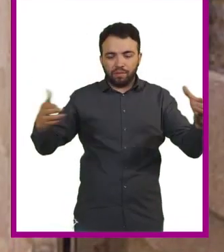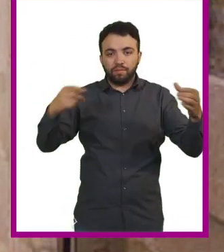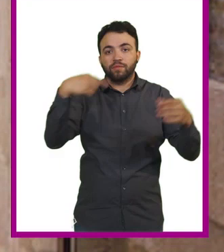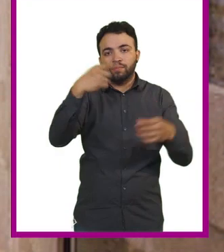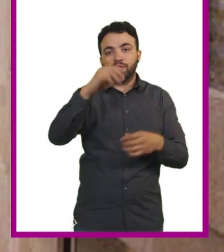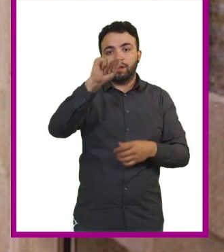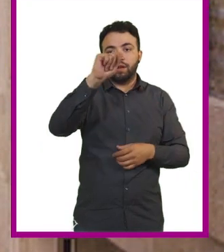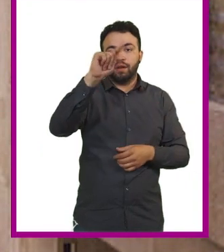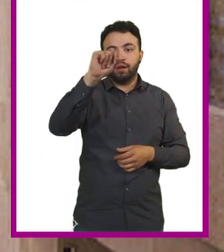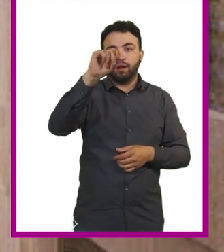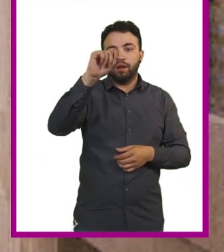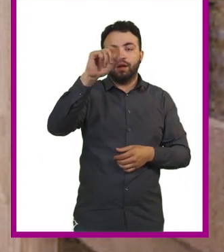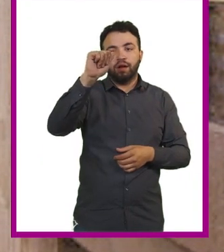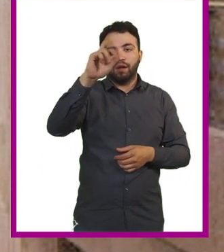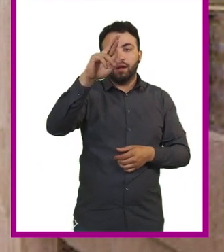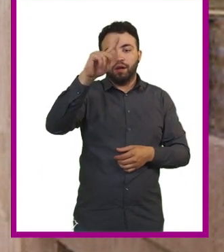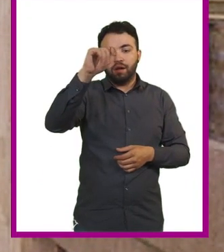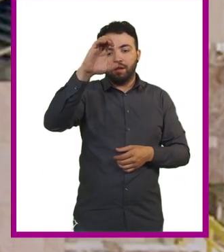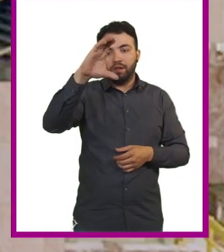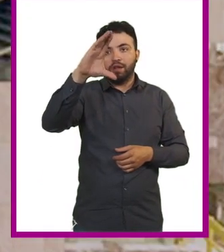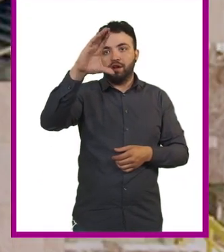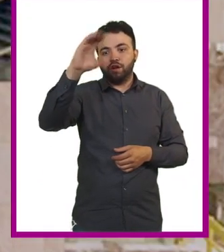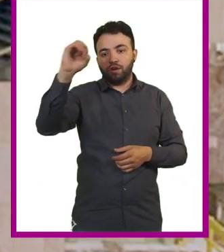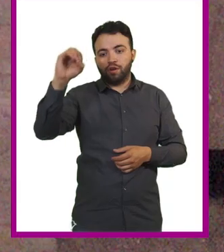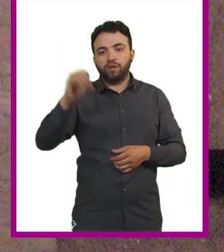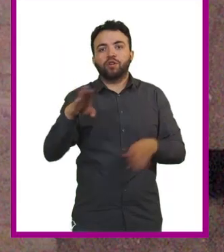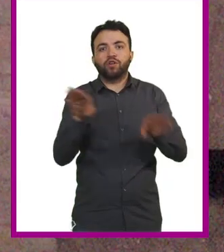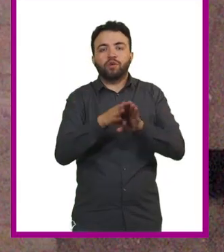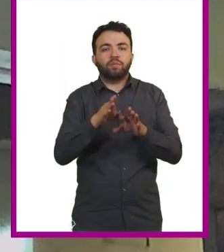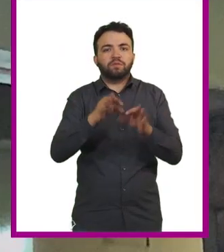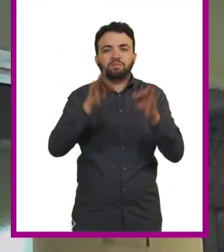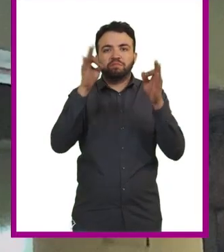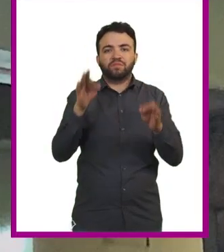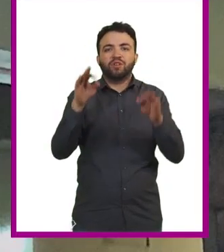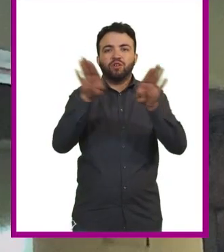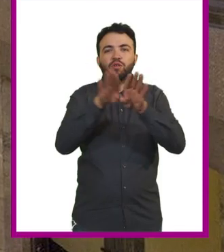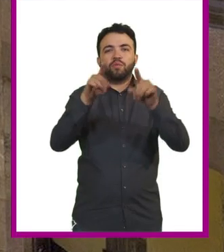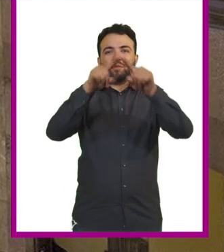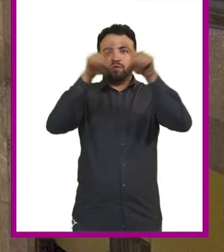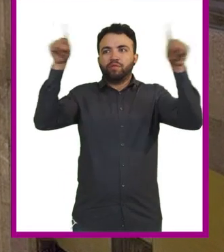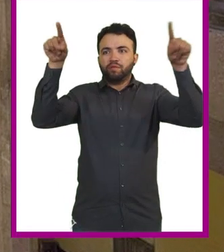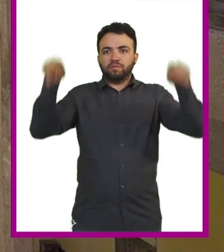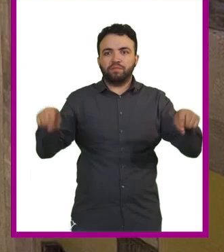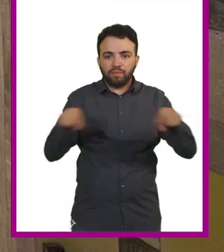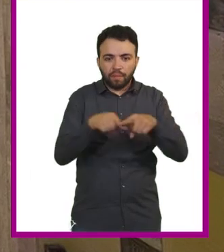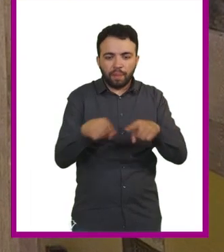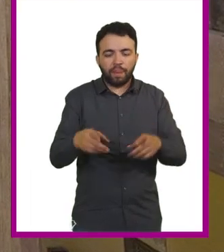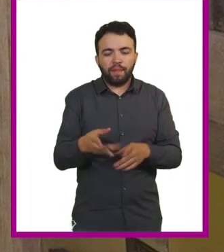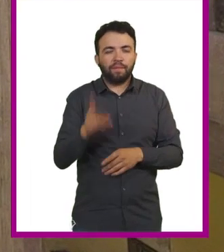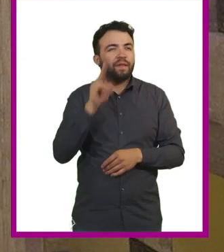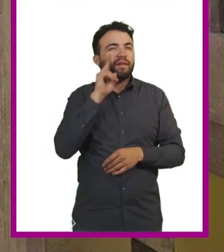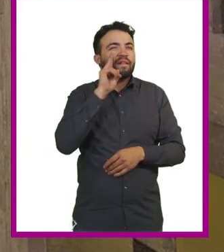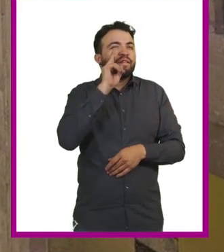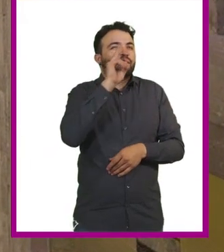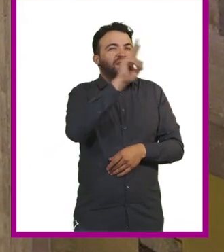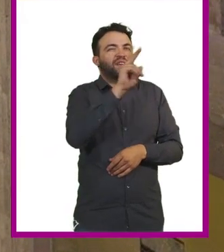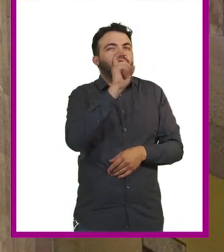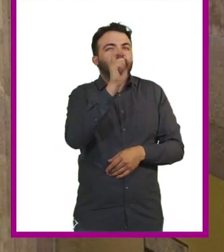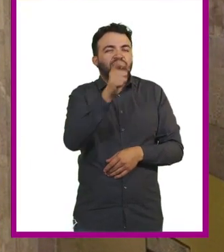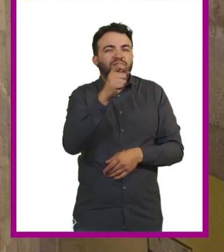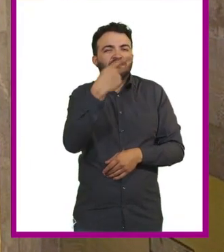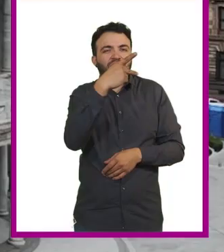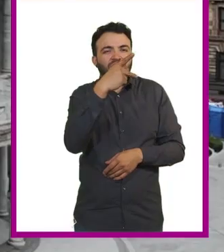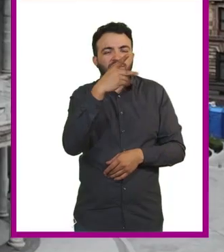Art Deco lo puedes reconocer por sus formas geométricas, lineales y rígidas. Fijémonos en los detalles del Palacio de Bellas